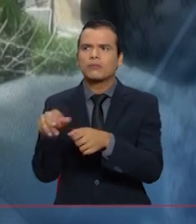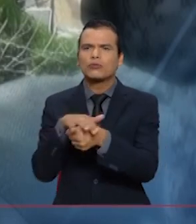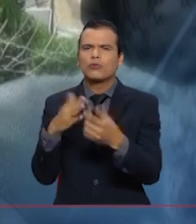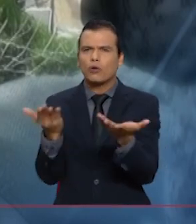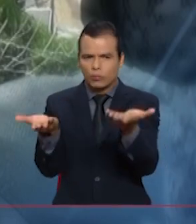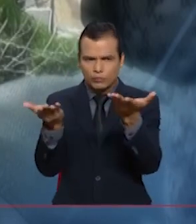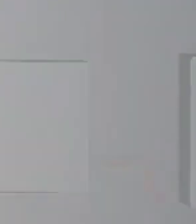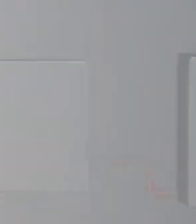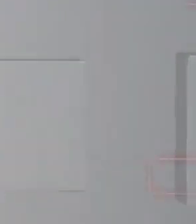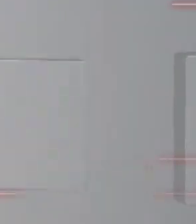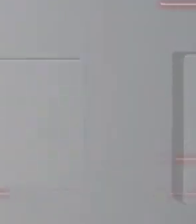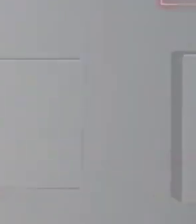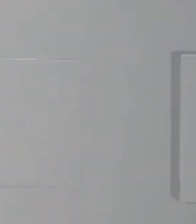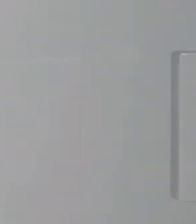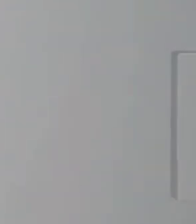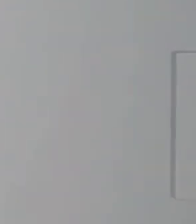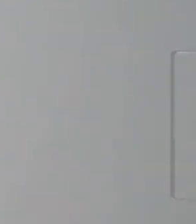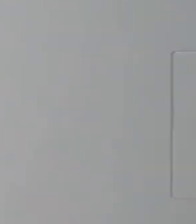hechos?